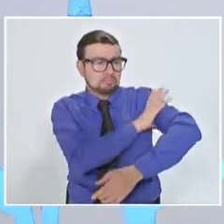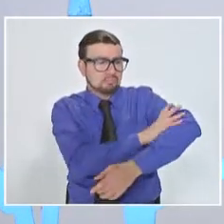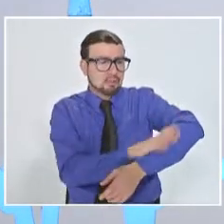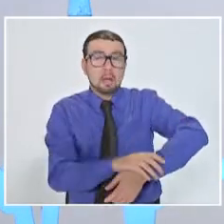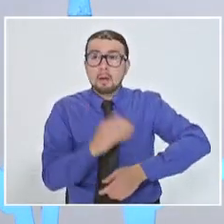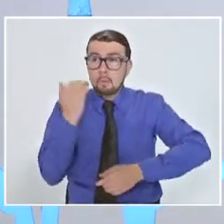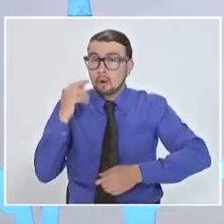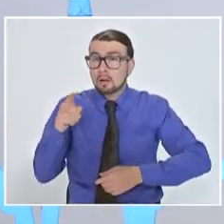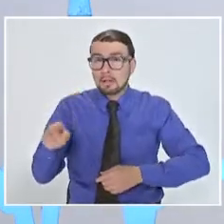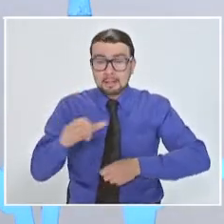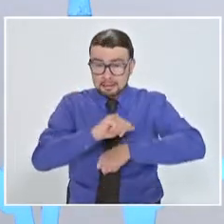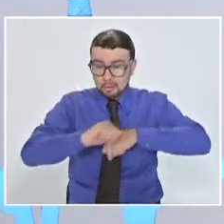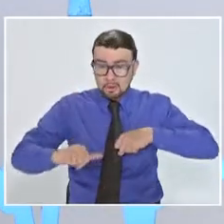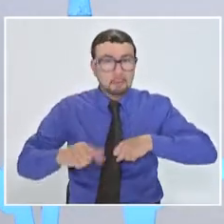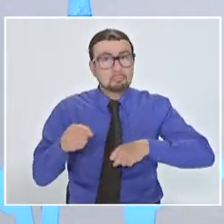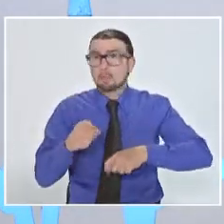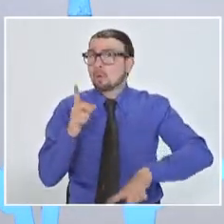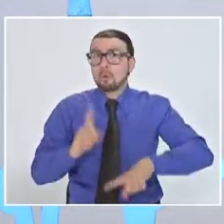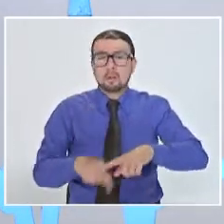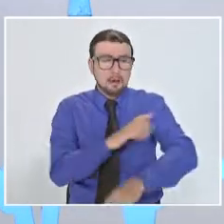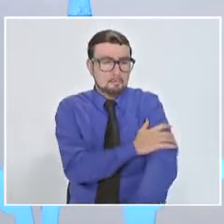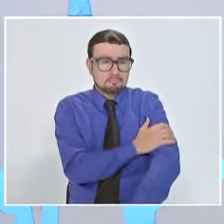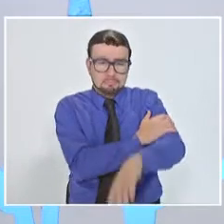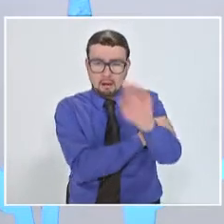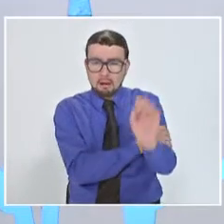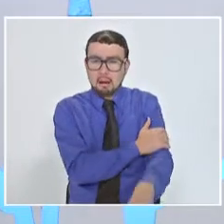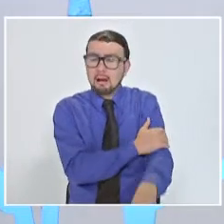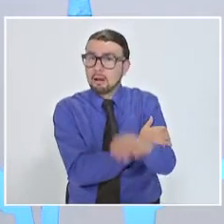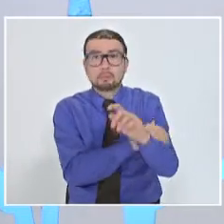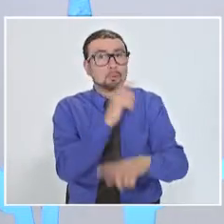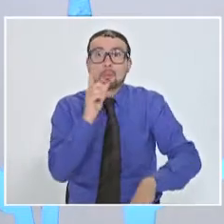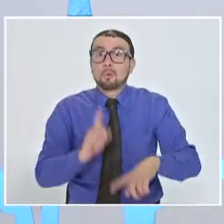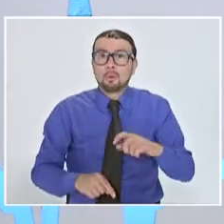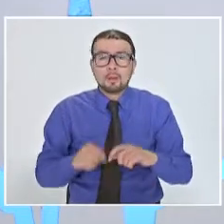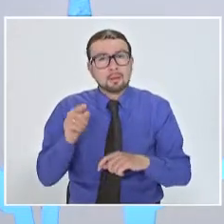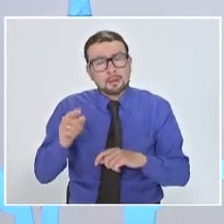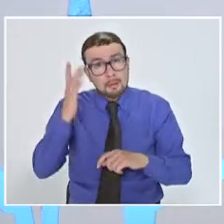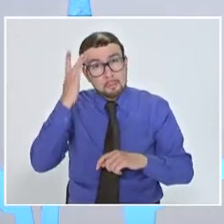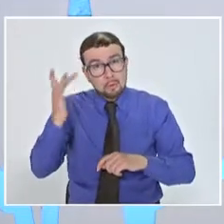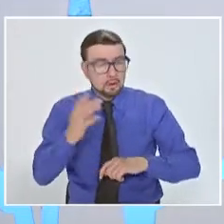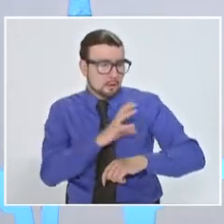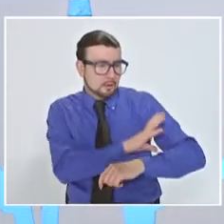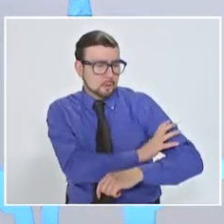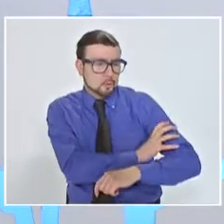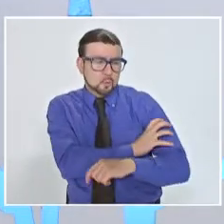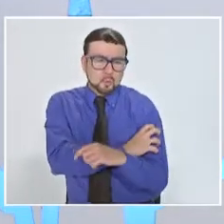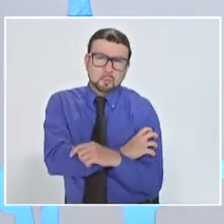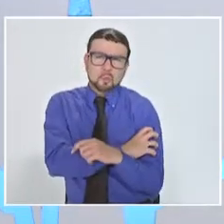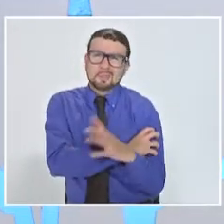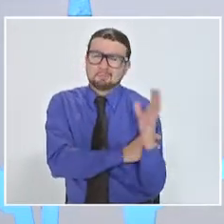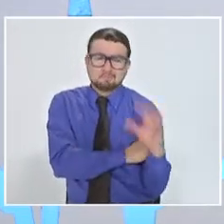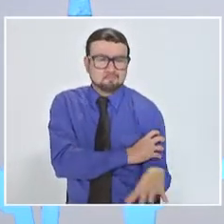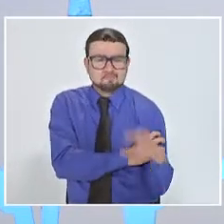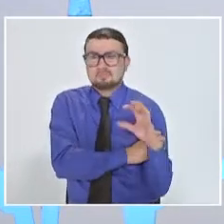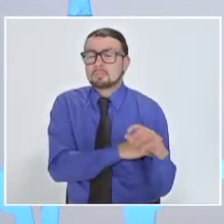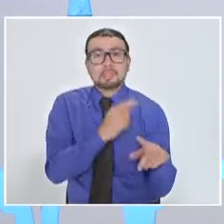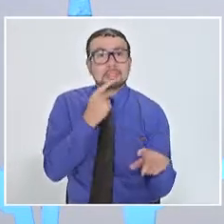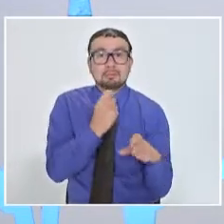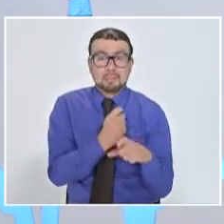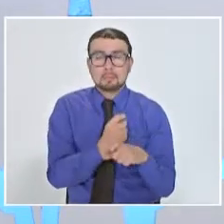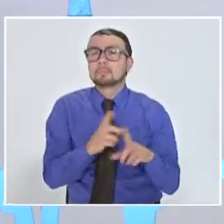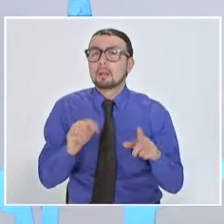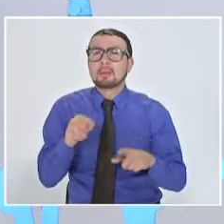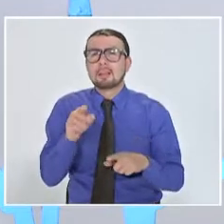cirugía no podía mover el brazo porque se le realizaron unas adherencias que le limitaban su movimiento.